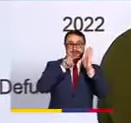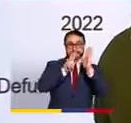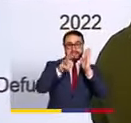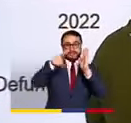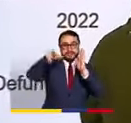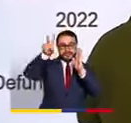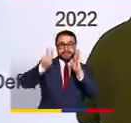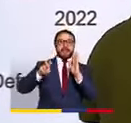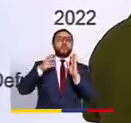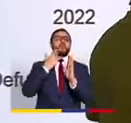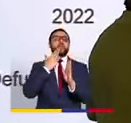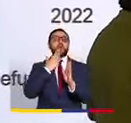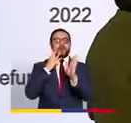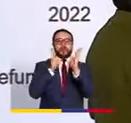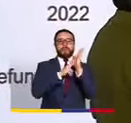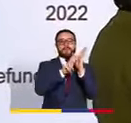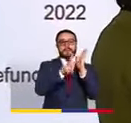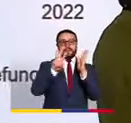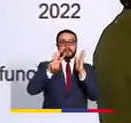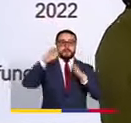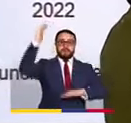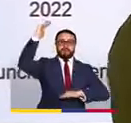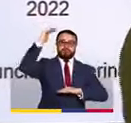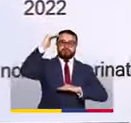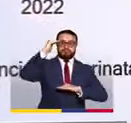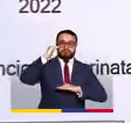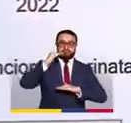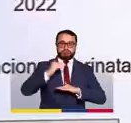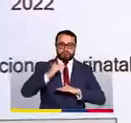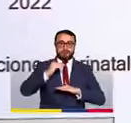7.317 murieron en el 2023, mucho menos,